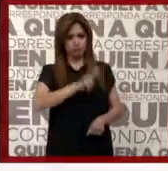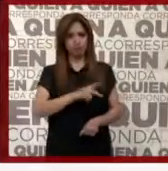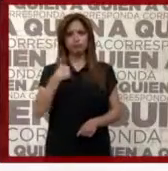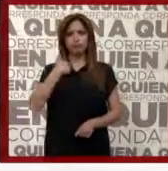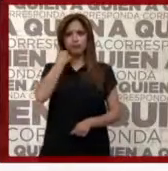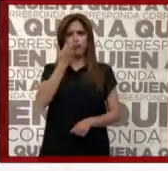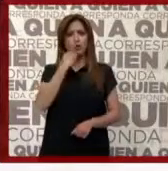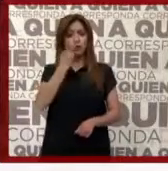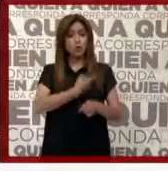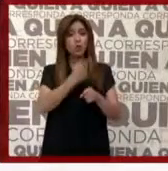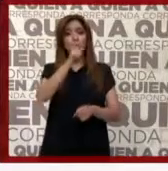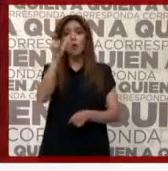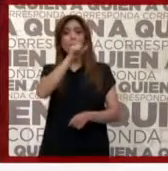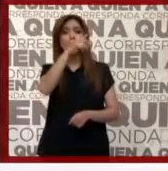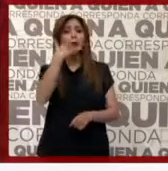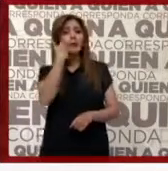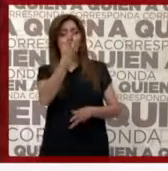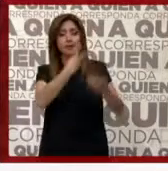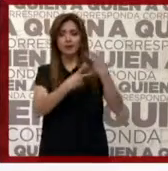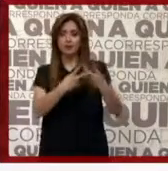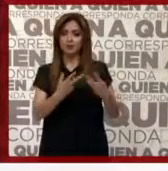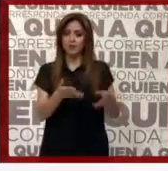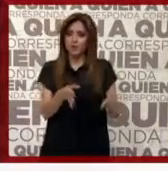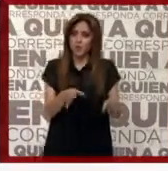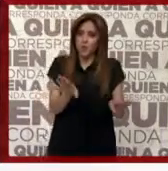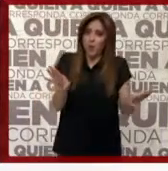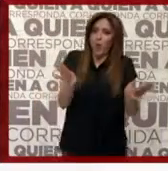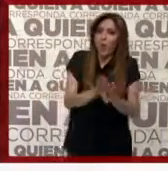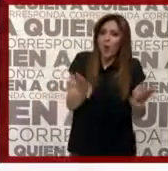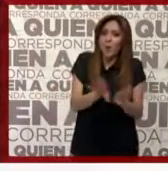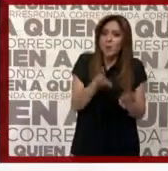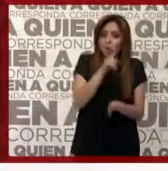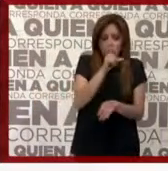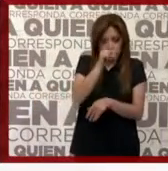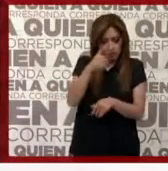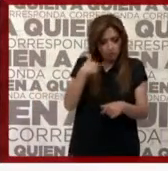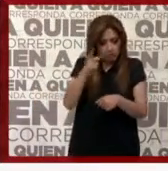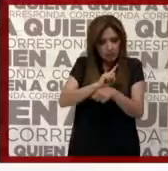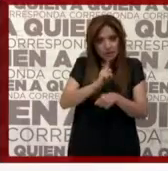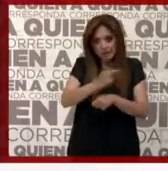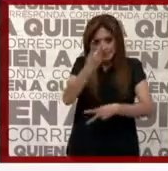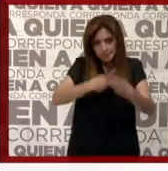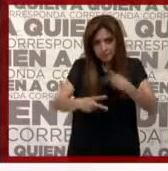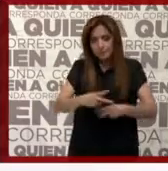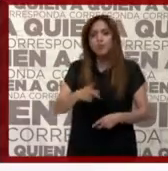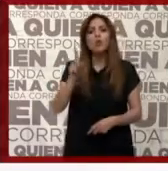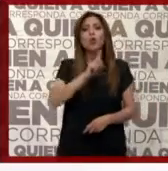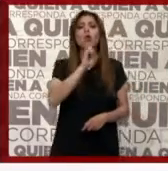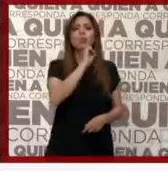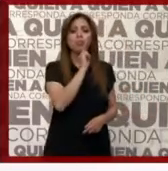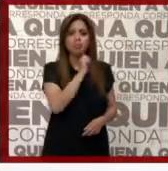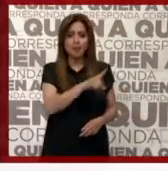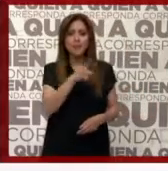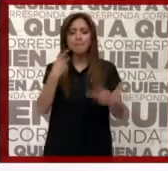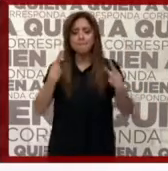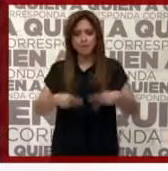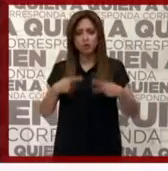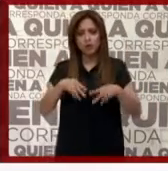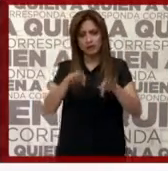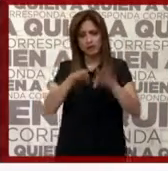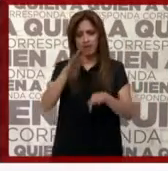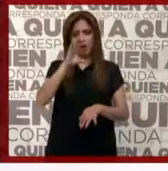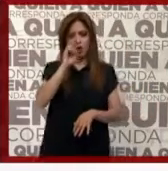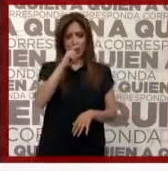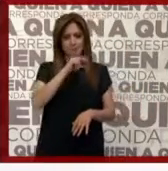no me digas eso porque todo a tomar la palabra y te voy a tener aquí voy a menudo con mucho gusto y si no también tengo colaboradores muy informados que pueden contribuir en esto